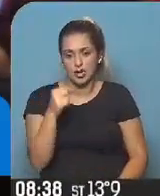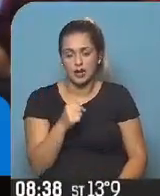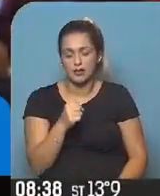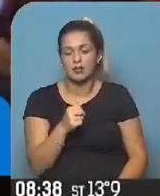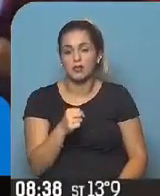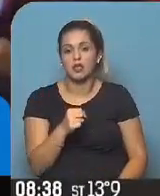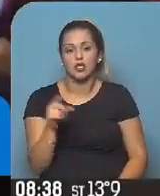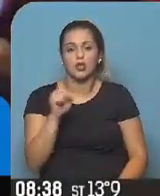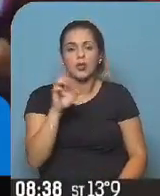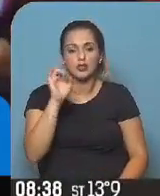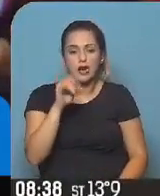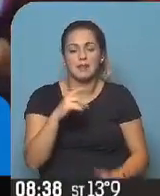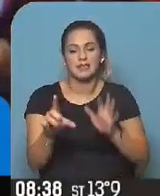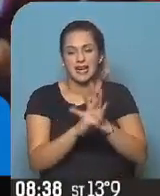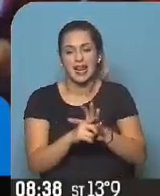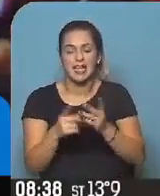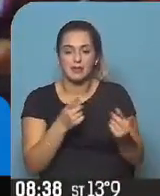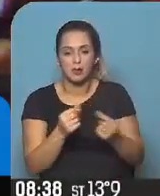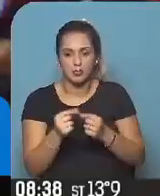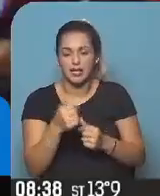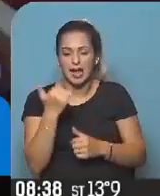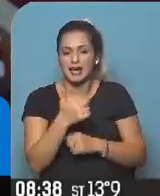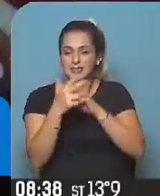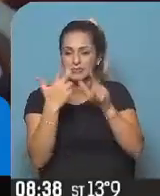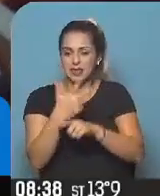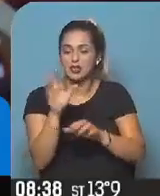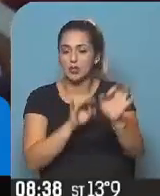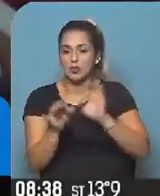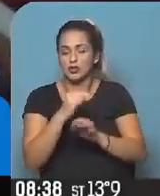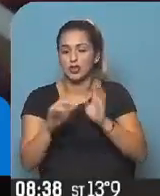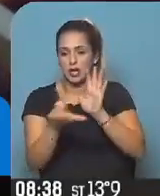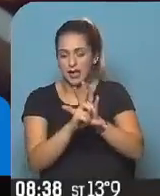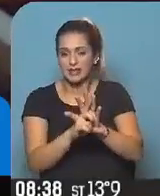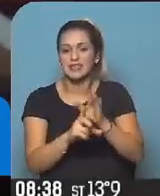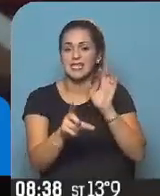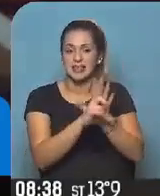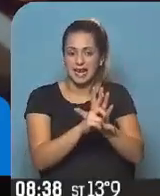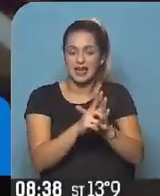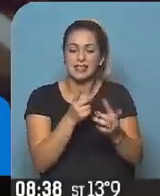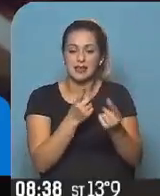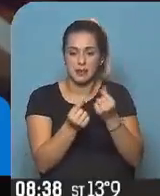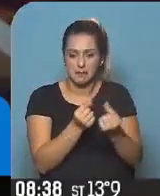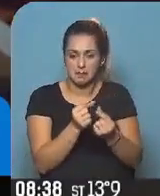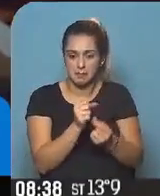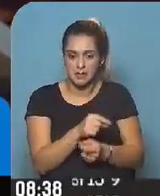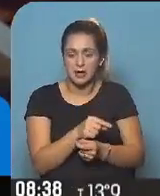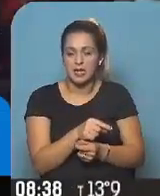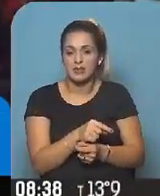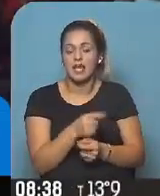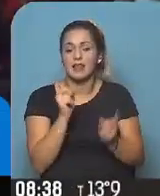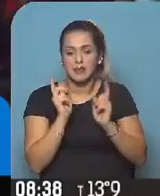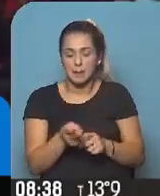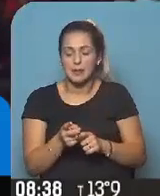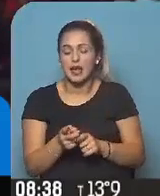solamente va a entrar la ley de presupuesto sino entran tres proyectos de ley la ley de leyes que la ley de presupuesto va a entrar